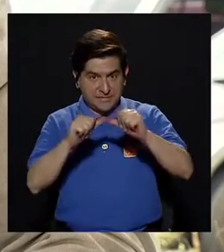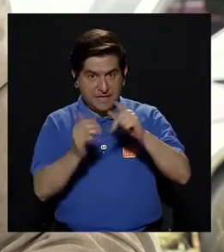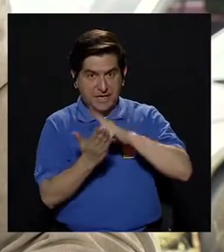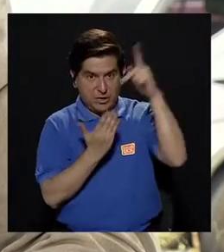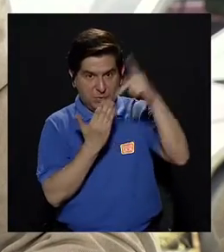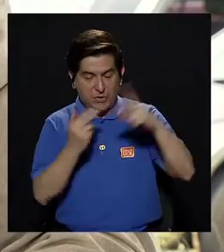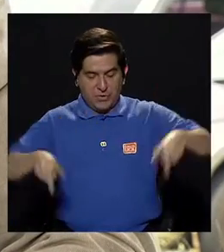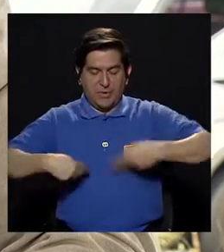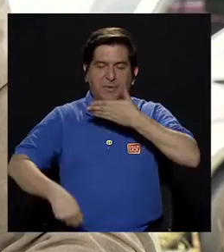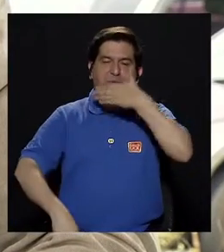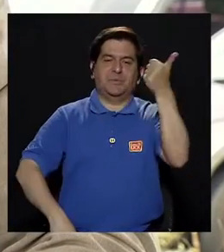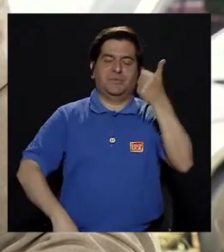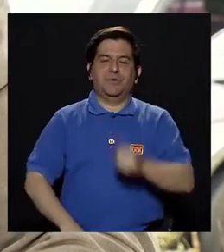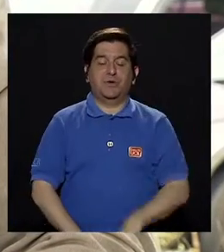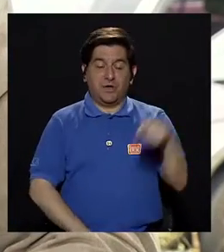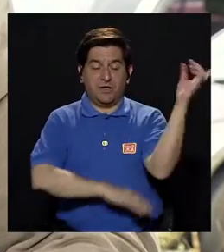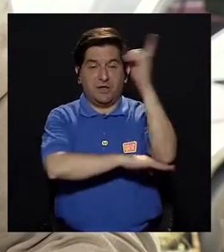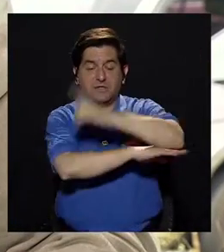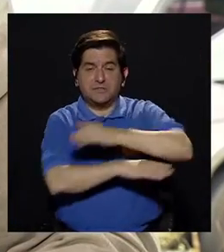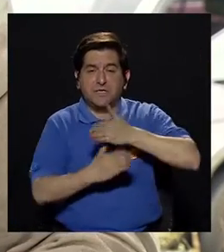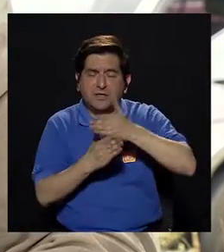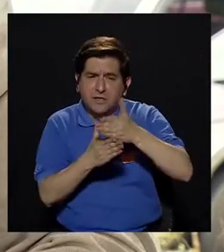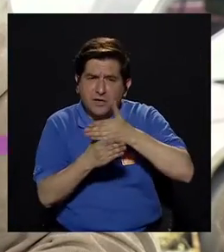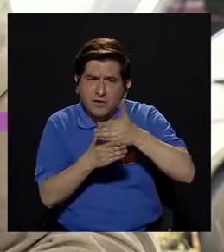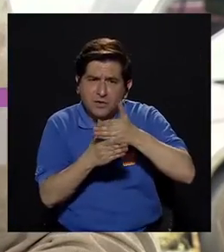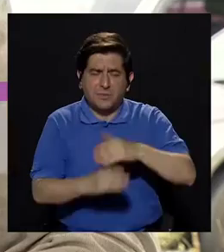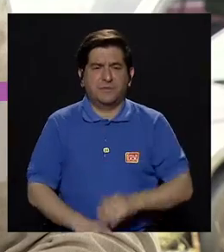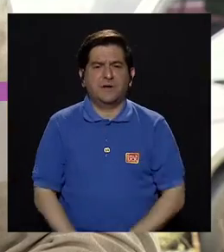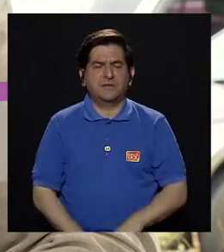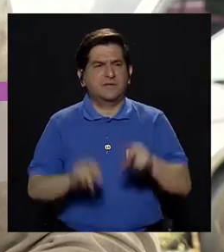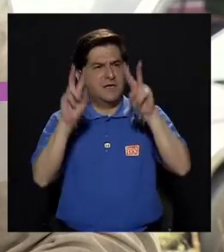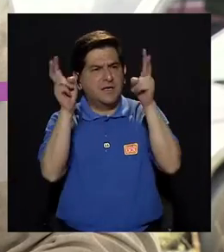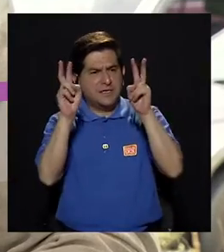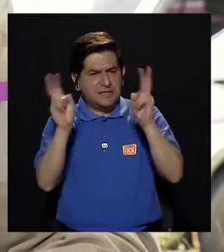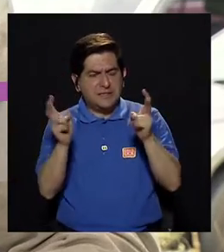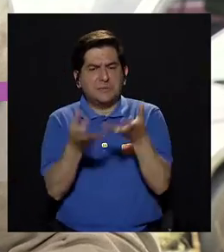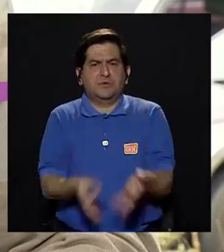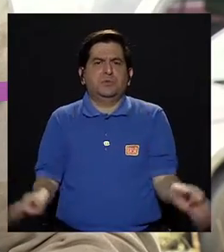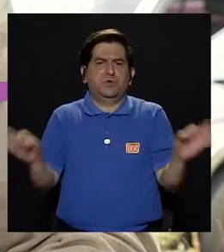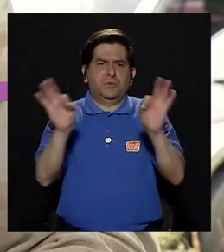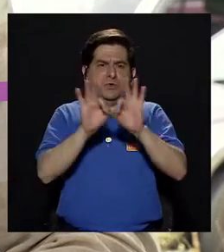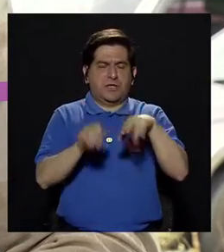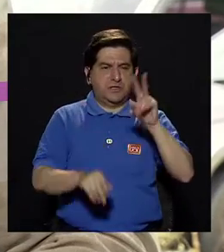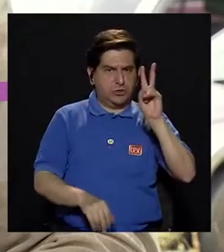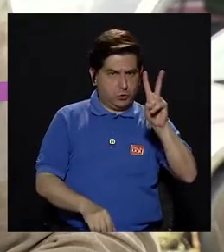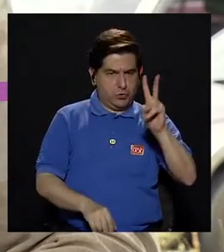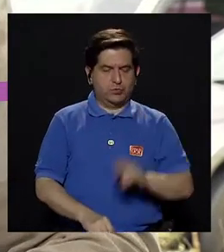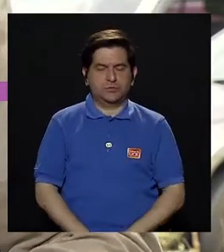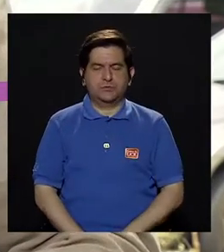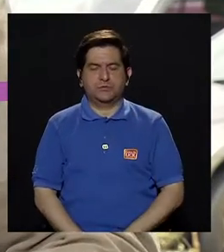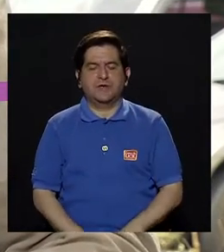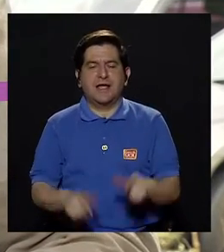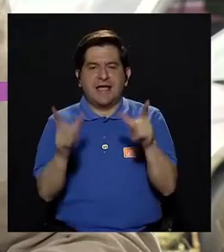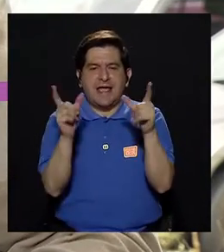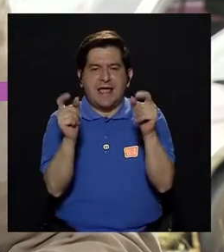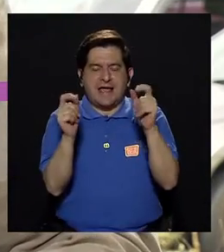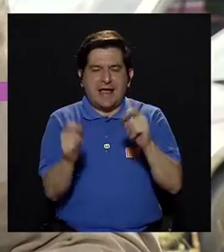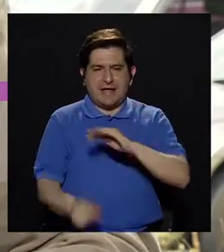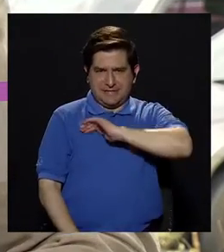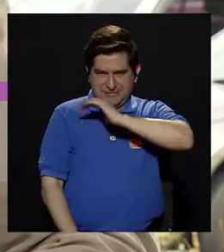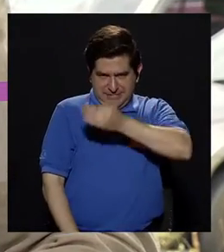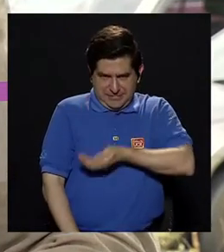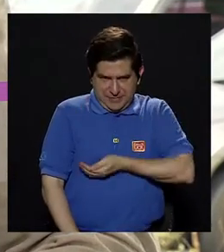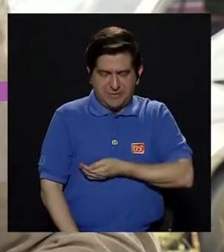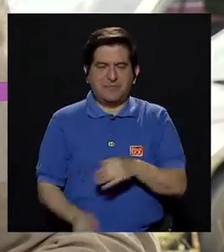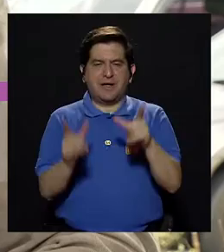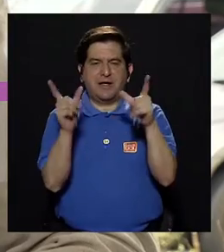Continuamos con su telerrevista Vivir Mejor, el día de hoy compartiendo con ustedes dos temas que son sumamente importantes, y es acerca del cáncer de mama